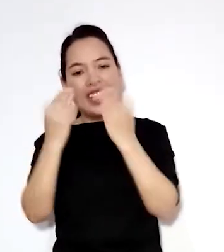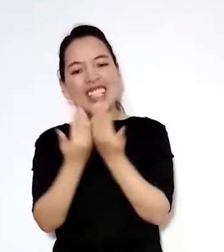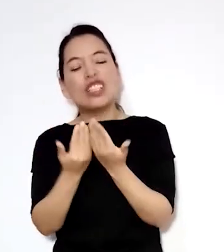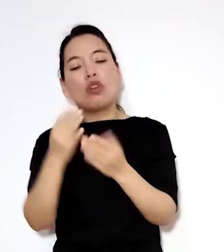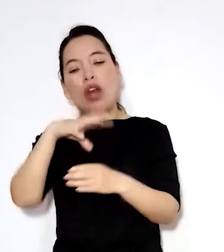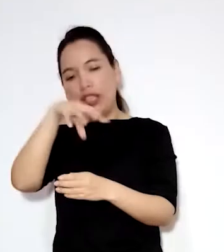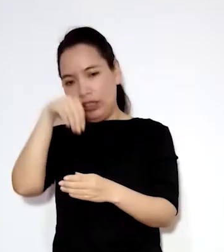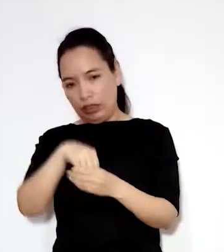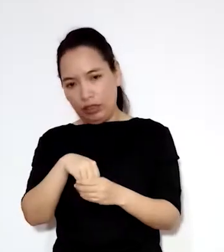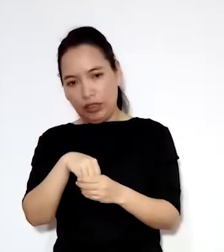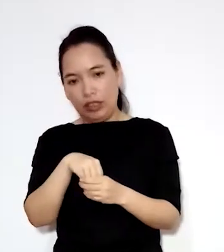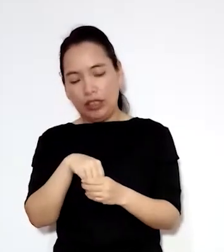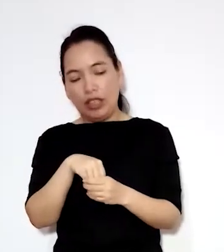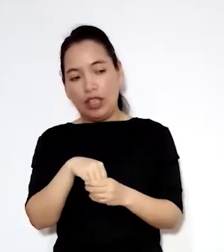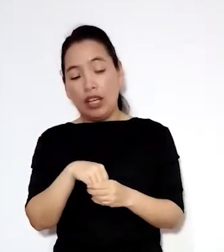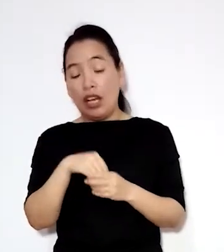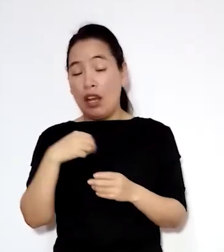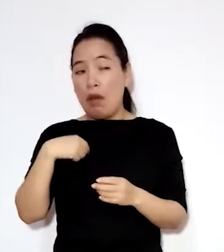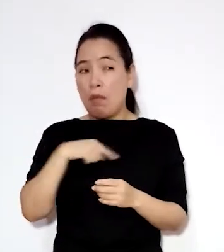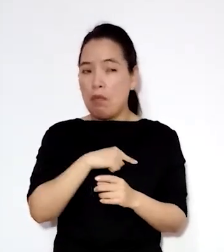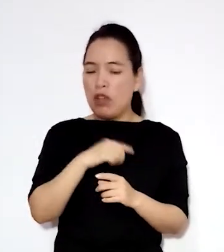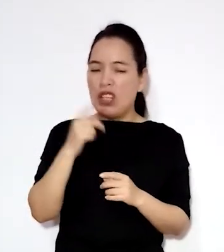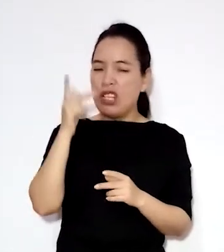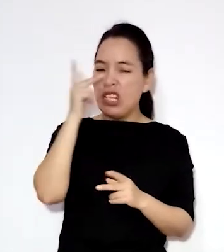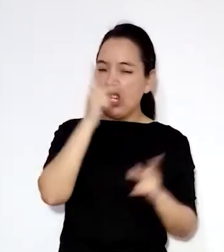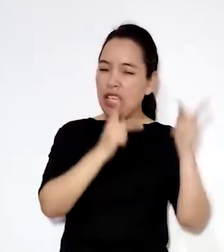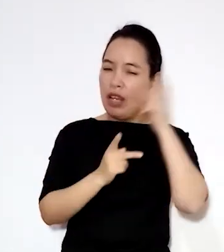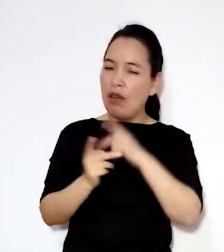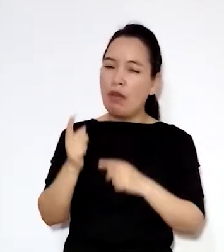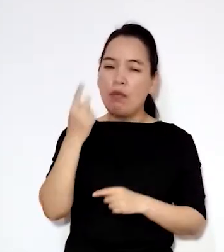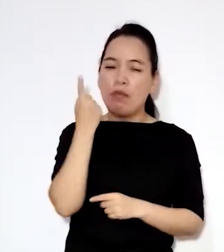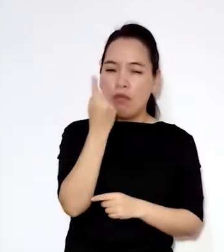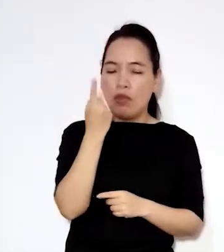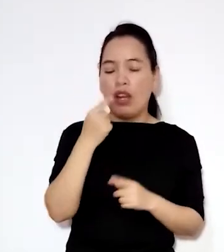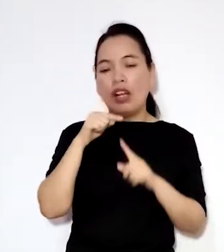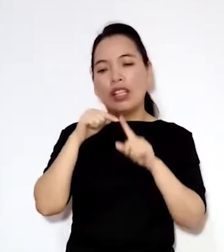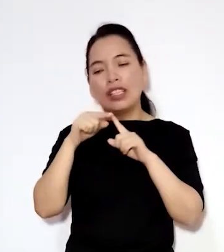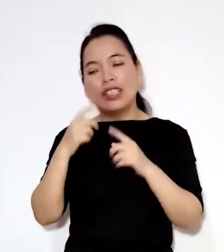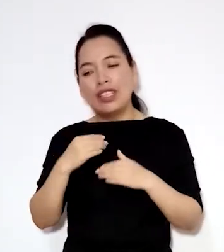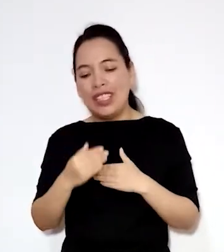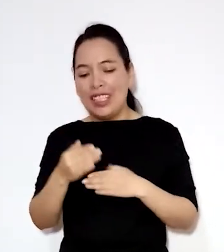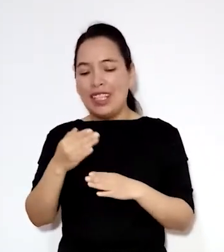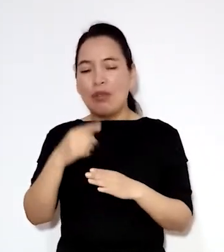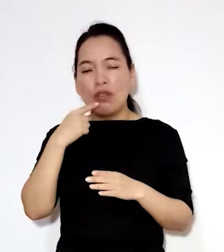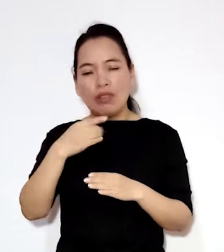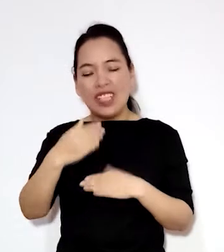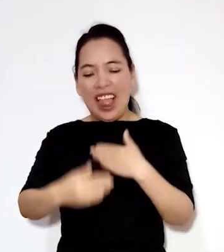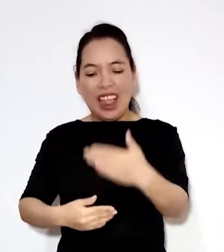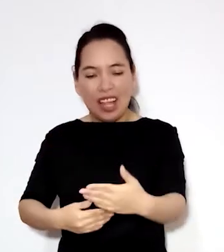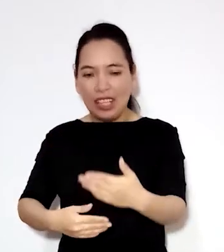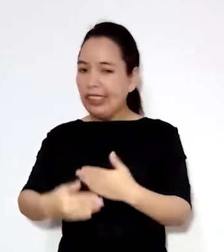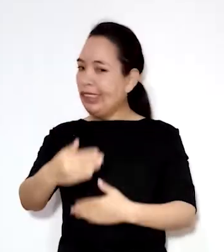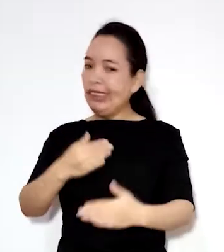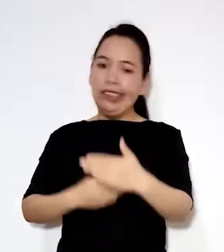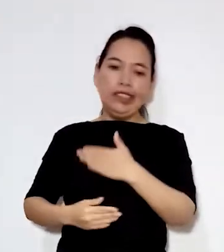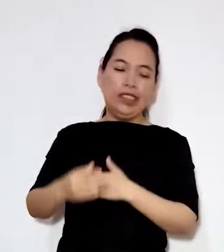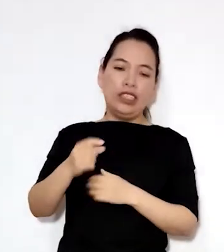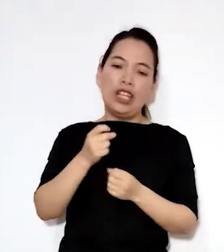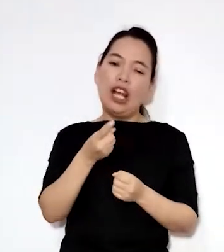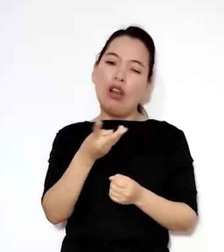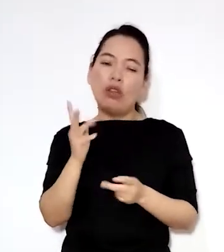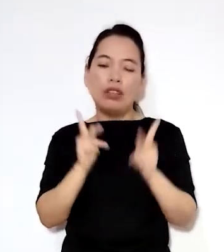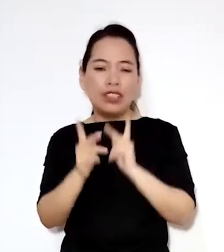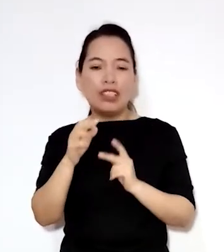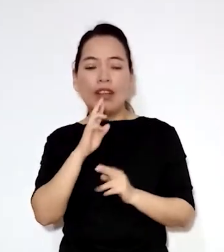inclusiva. Una primera preocupación fueron los casos de retrocesos recientes mencionados por algunos respondientes